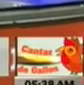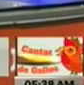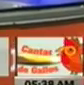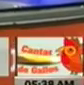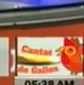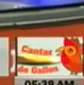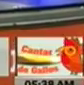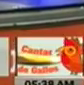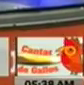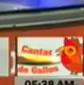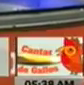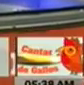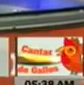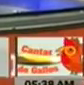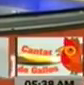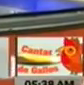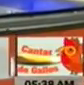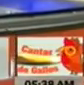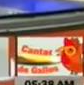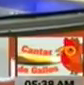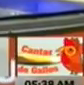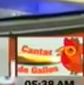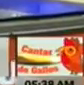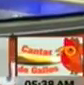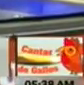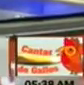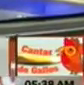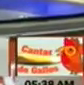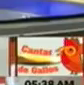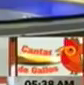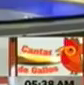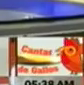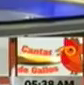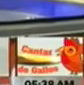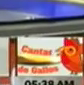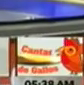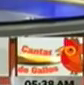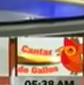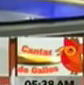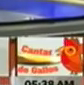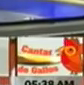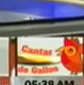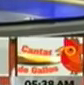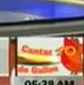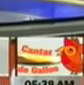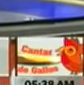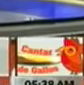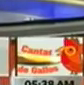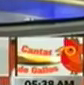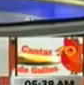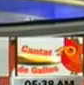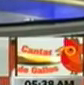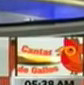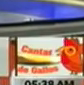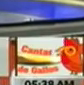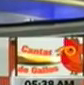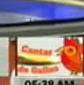hoy. Y es martes, ¿qué? Martes 16 de febrero. Mira, tal día como hoy, en el año